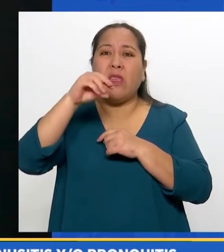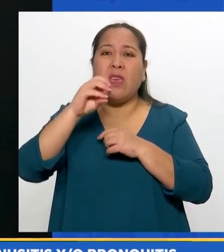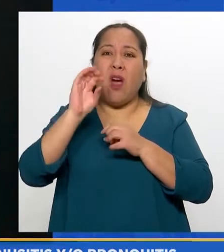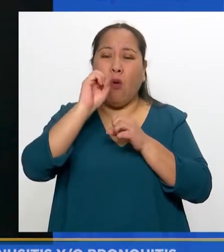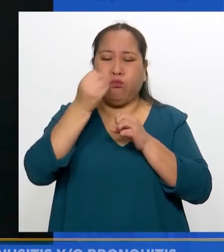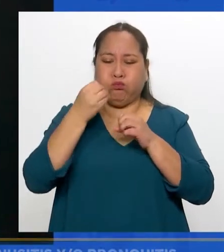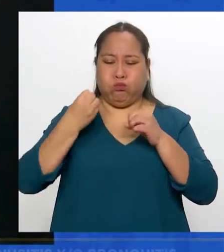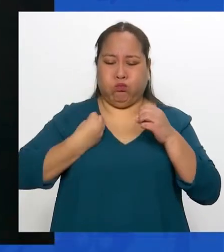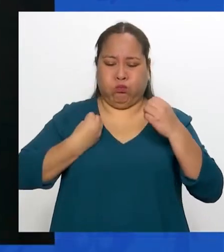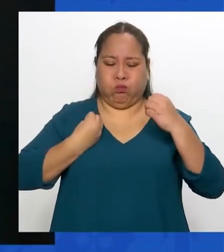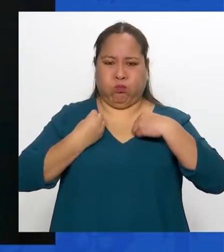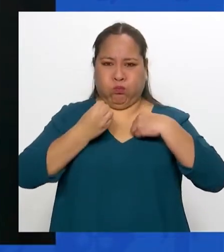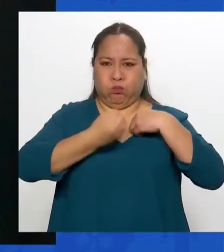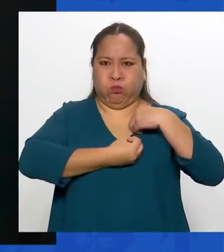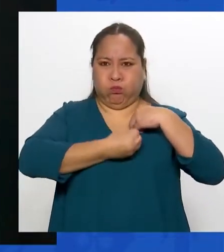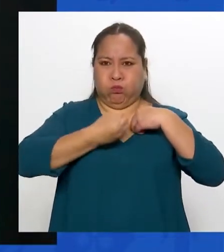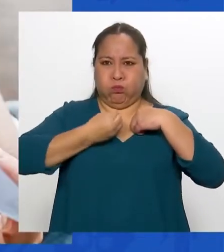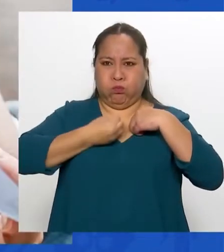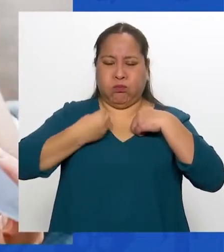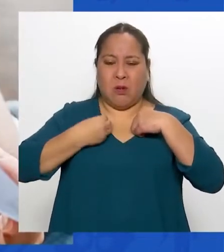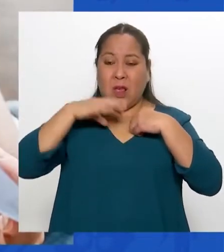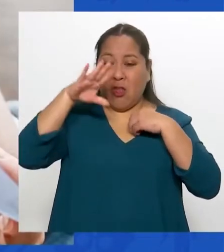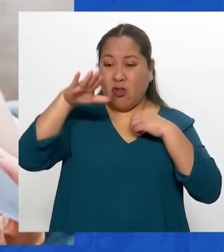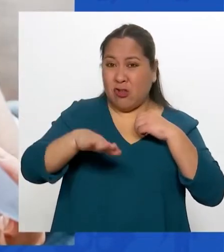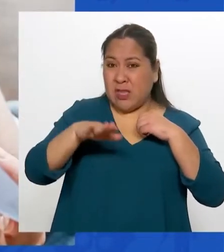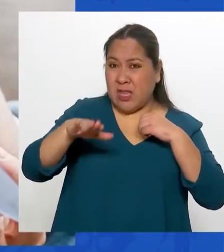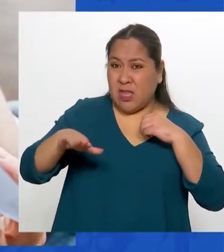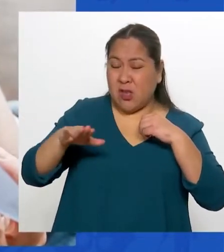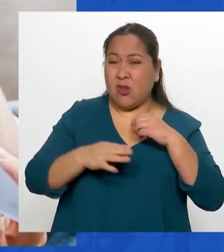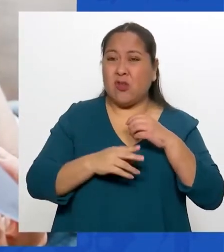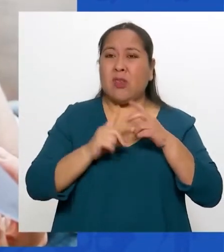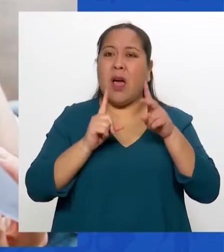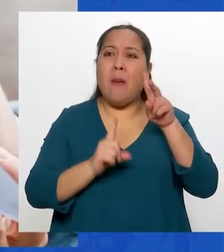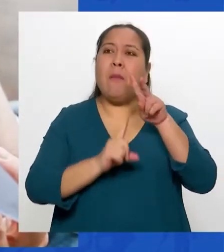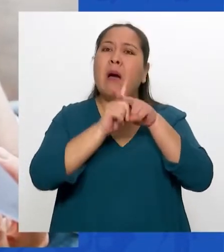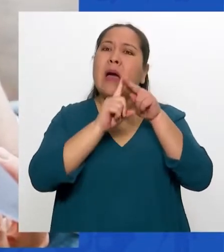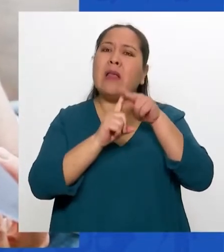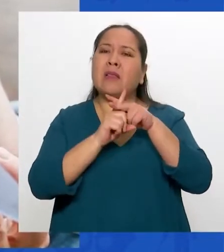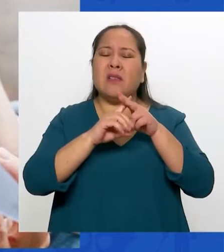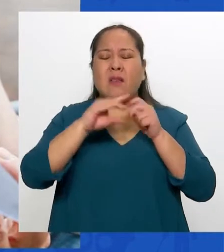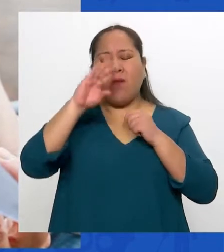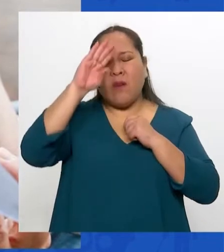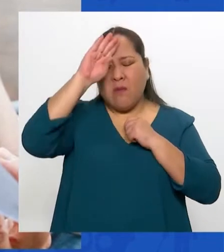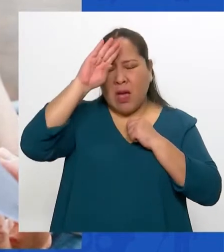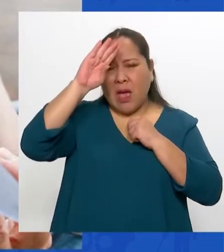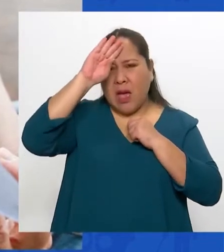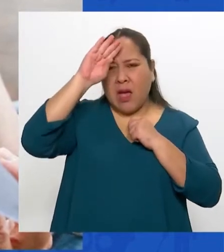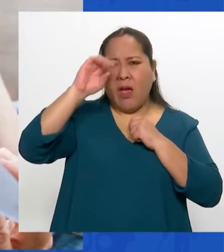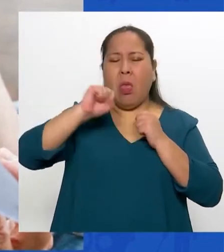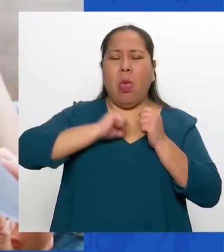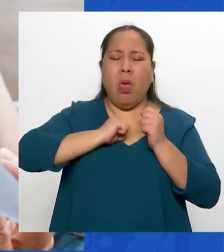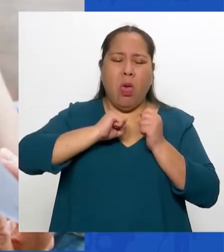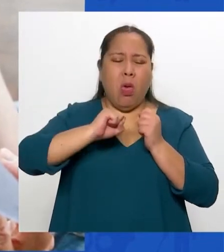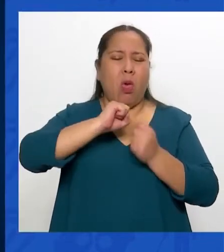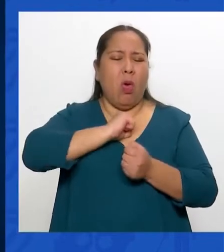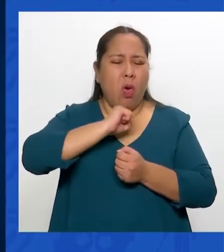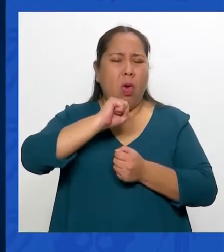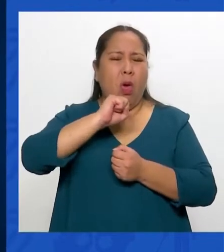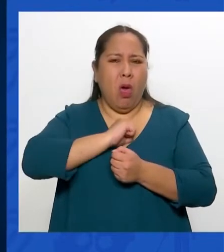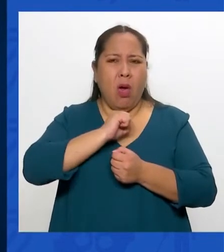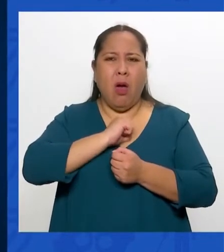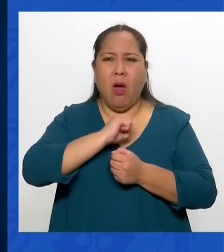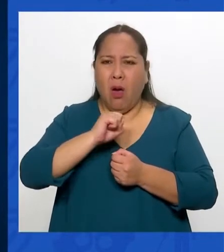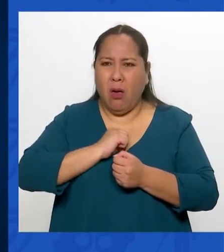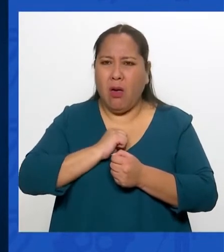personas, pero cuando comienza a aparecerse en los pequeños comienzan a tener infecciones, bronquitis